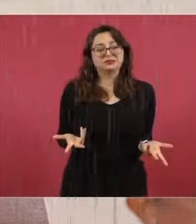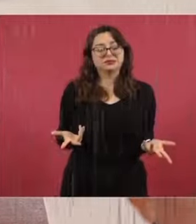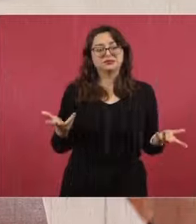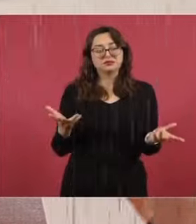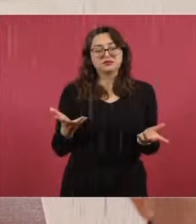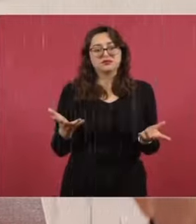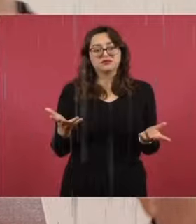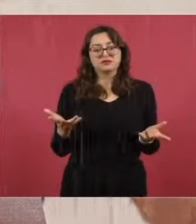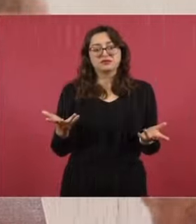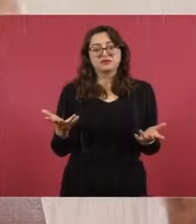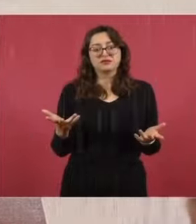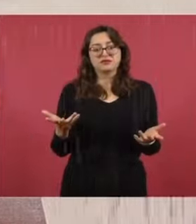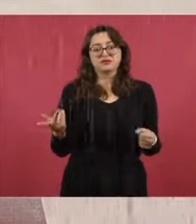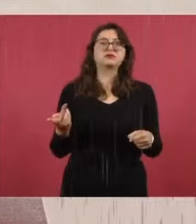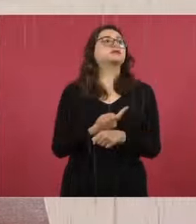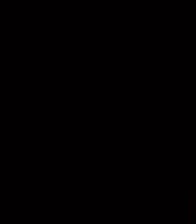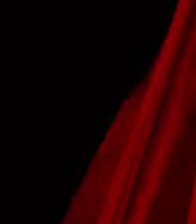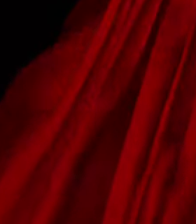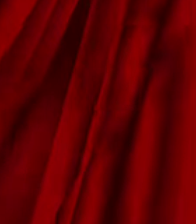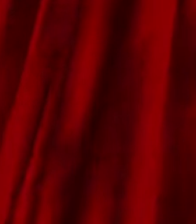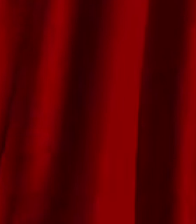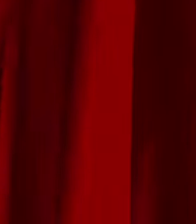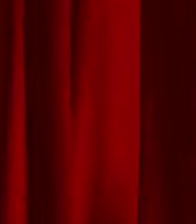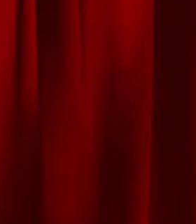piensa que las cosas están mejorando